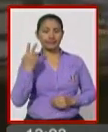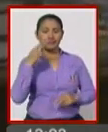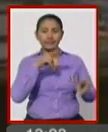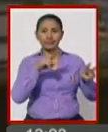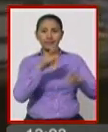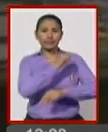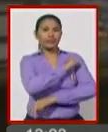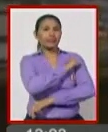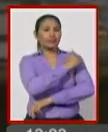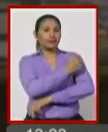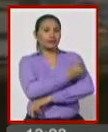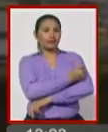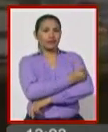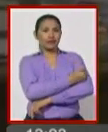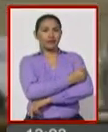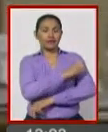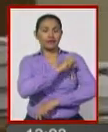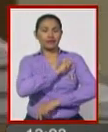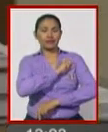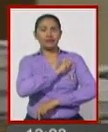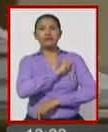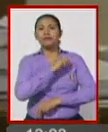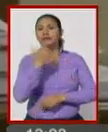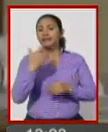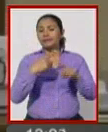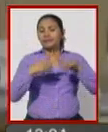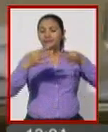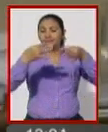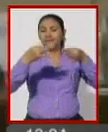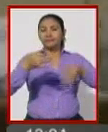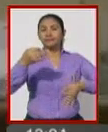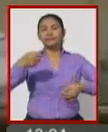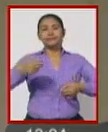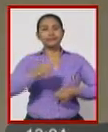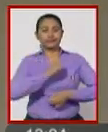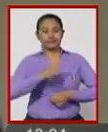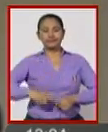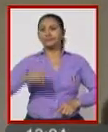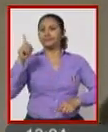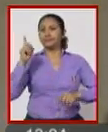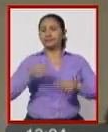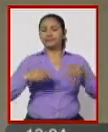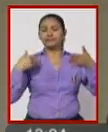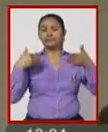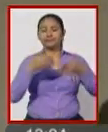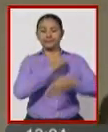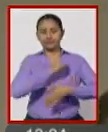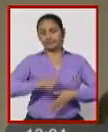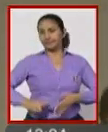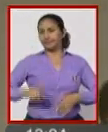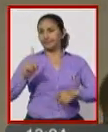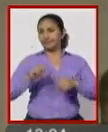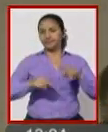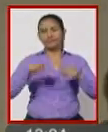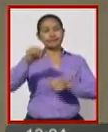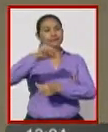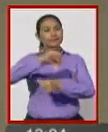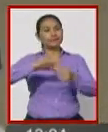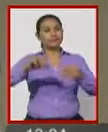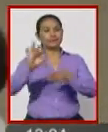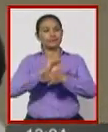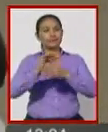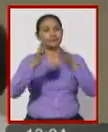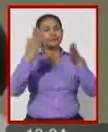verificado por la autoridad policial. En el marco de lo establecido por el juez, el alcalde no puede acercarse a la alcaldía y menos relacionarse con los